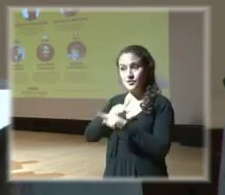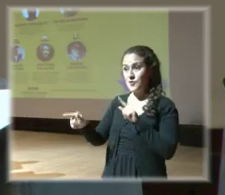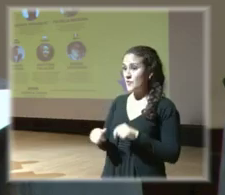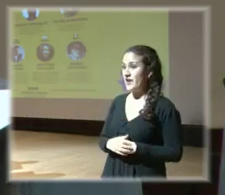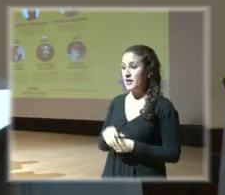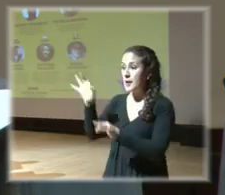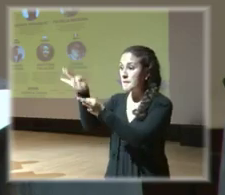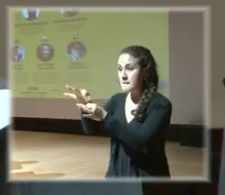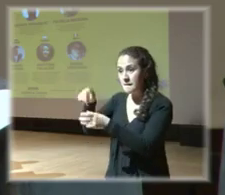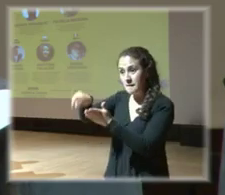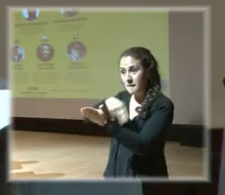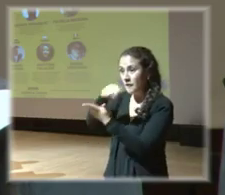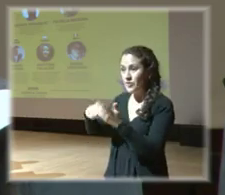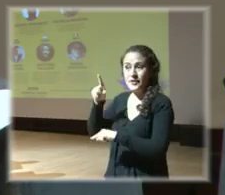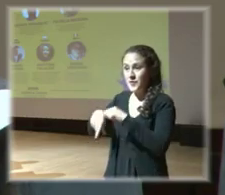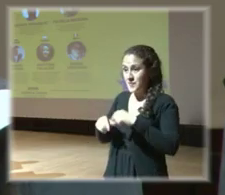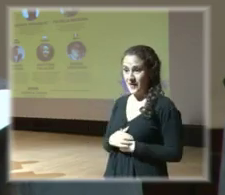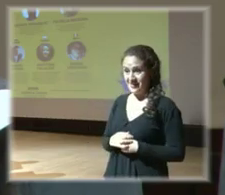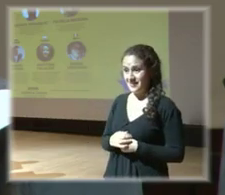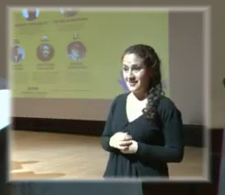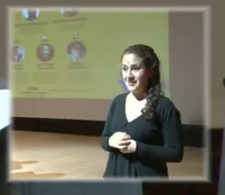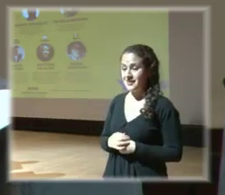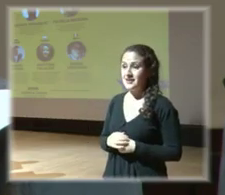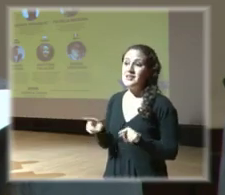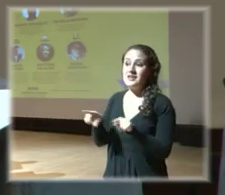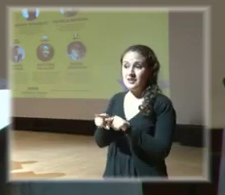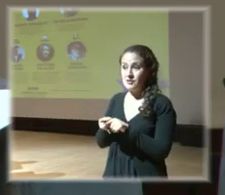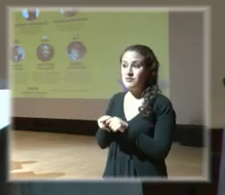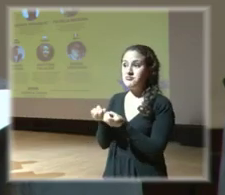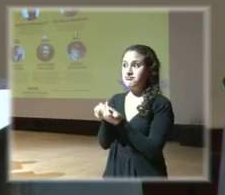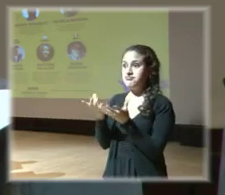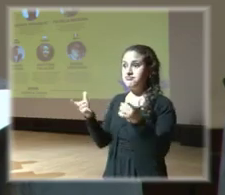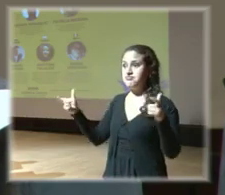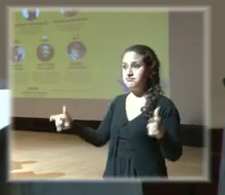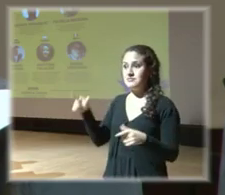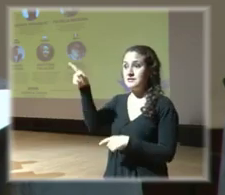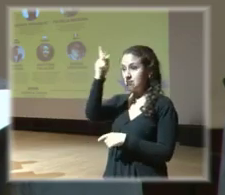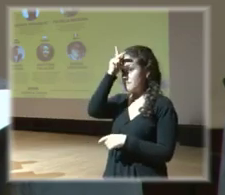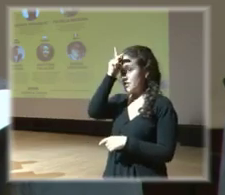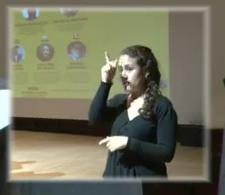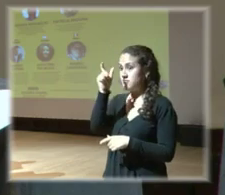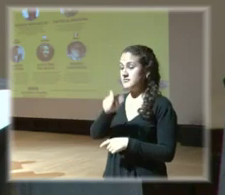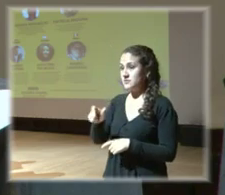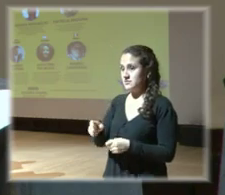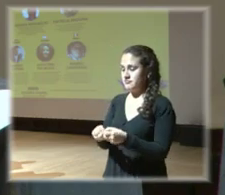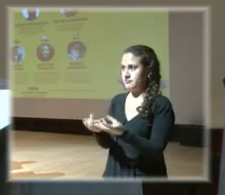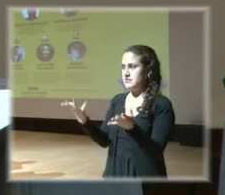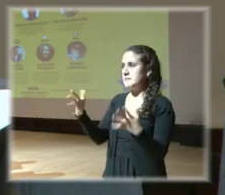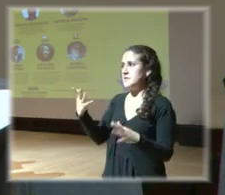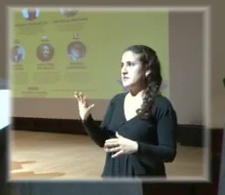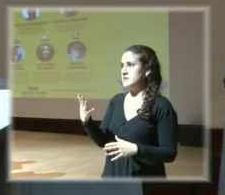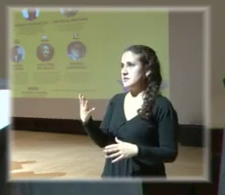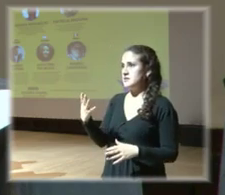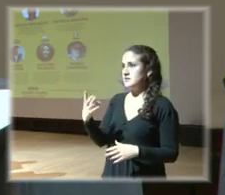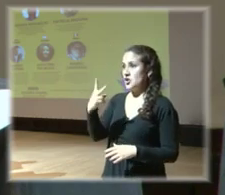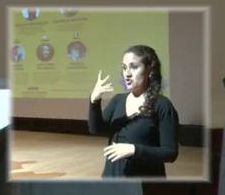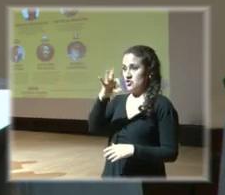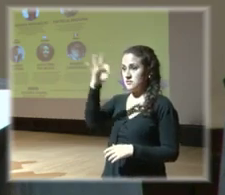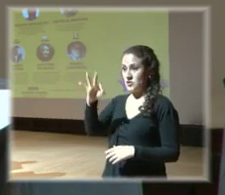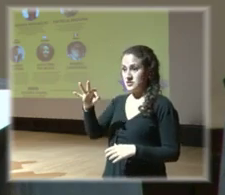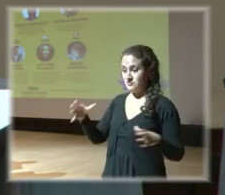votar. Entonces, estamos hablando de un alto número de personas. En el Perú estamos hablando aproximadamente de un 2% de